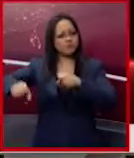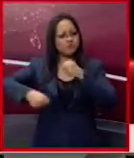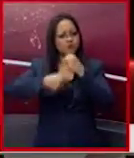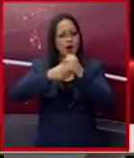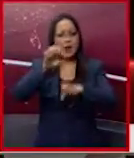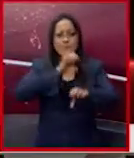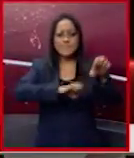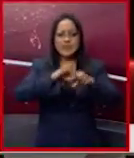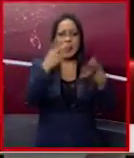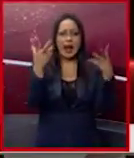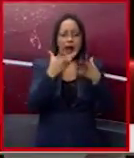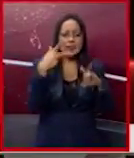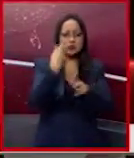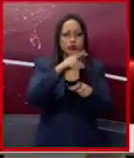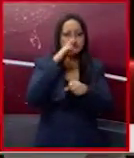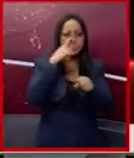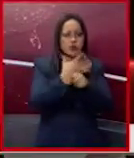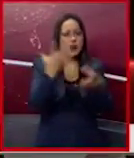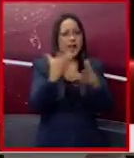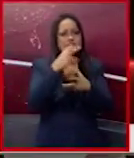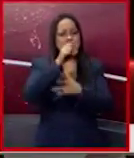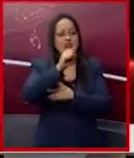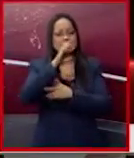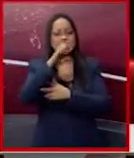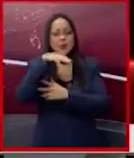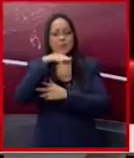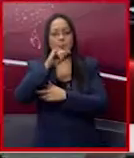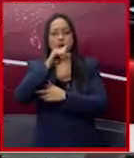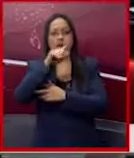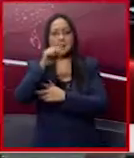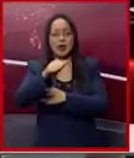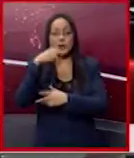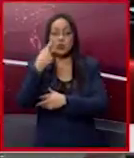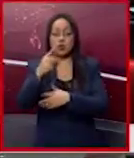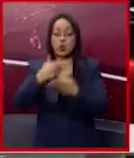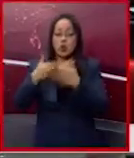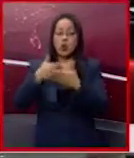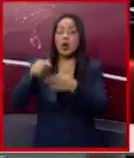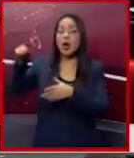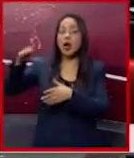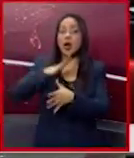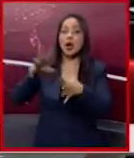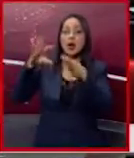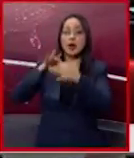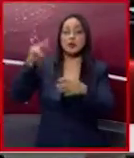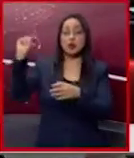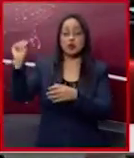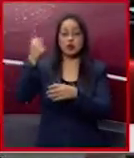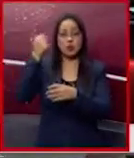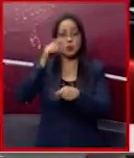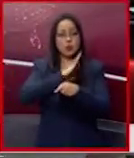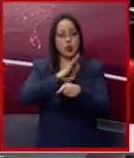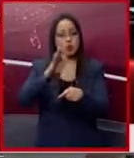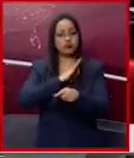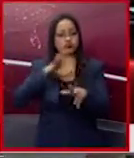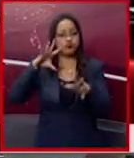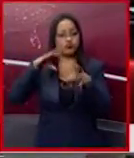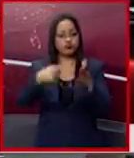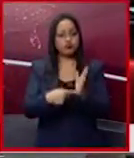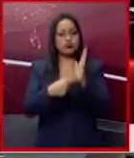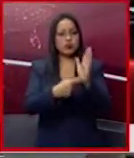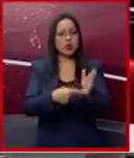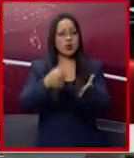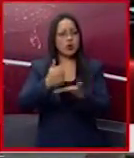empresas semilleras nacionales, así como utilizar las herramientas tecnológicas que permitan la investigación en el